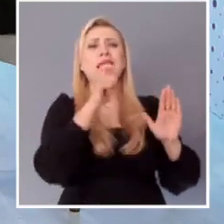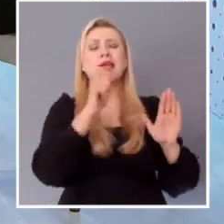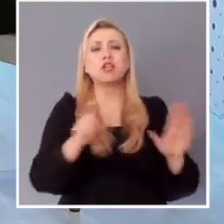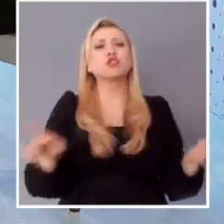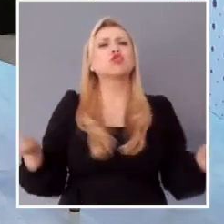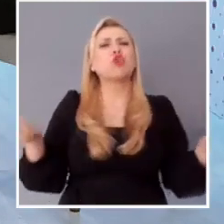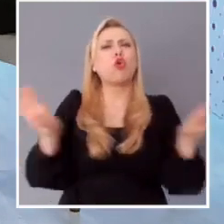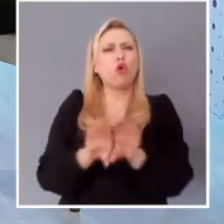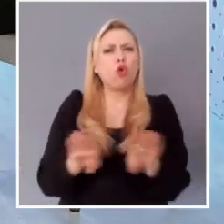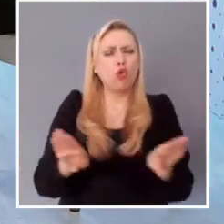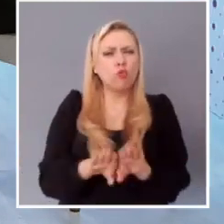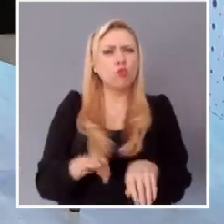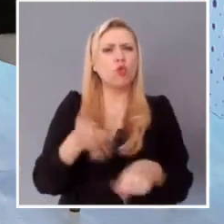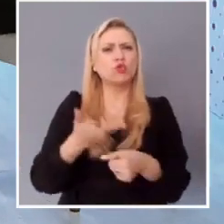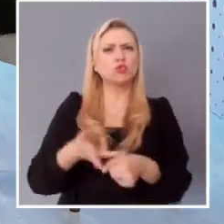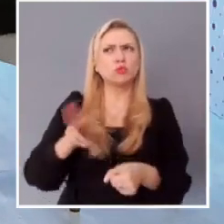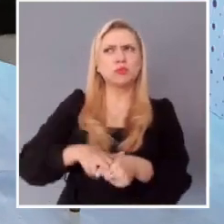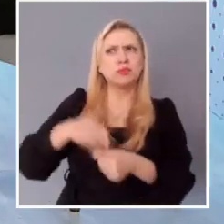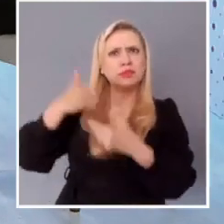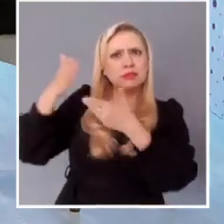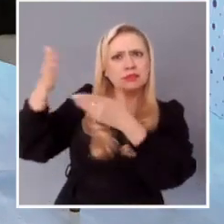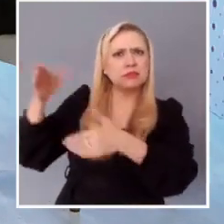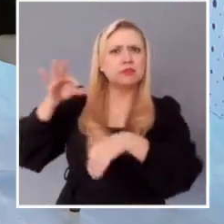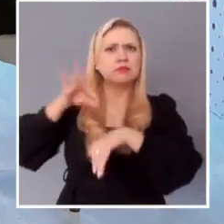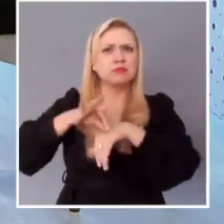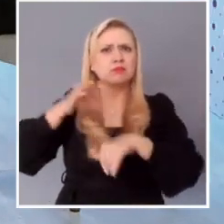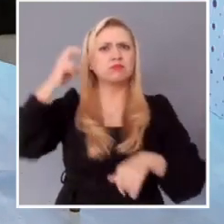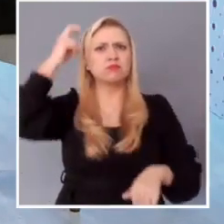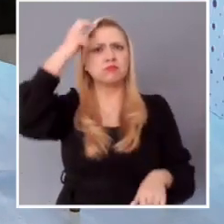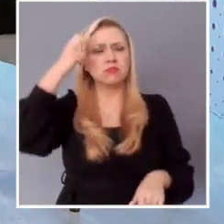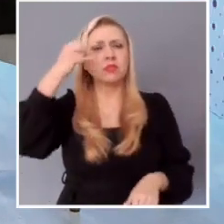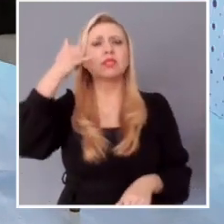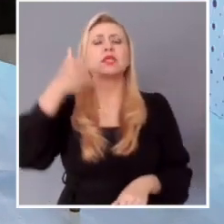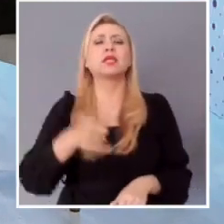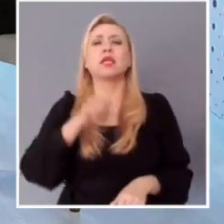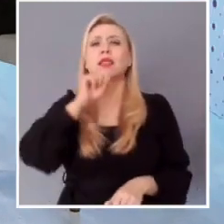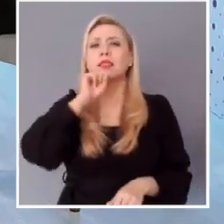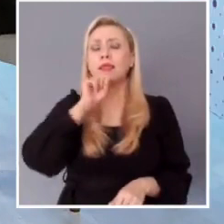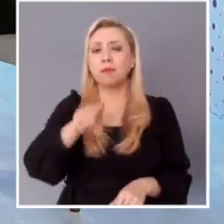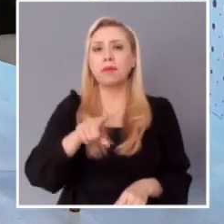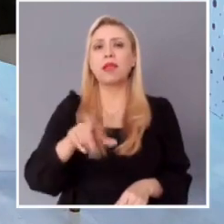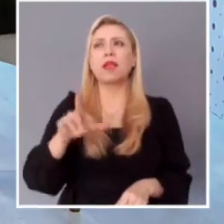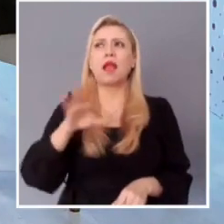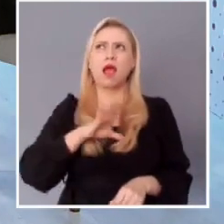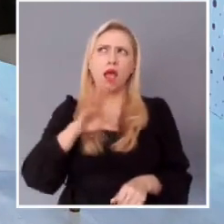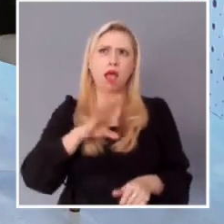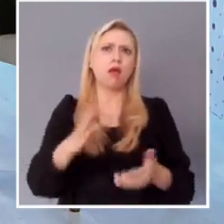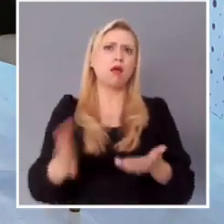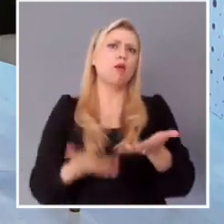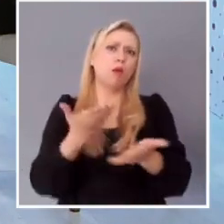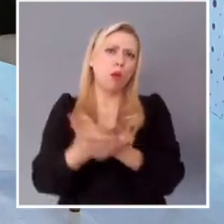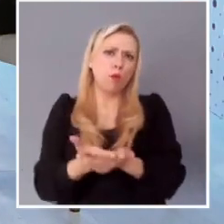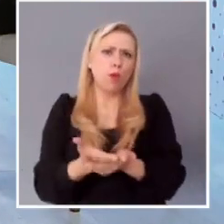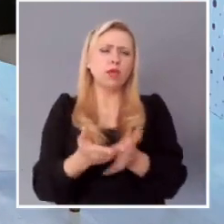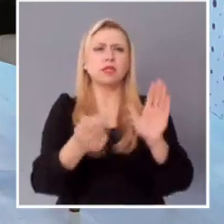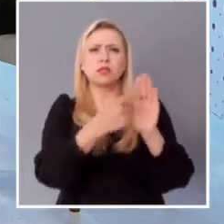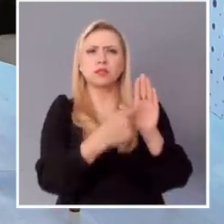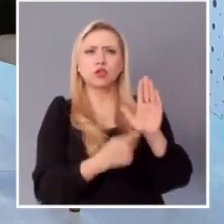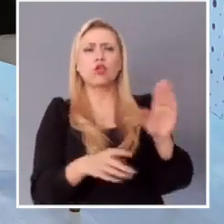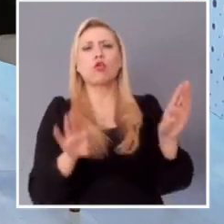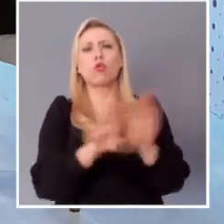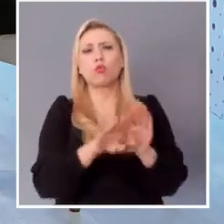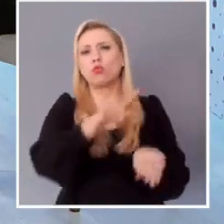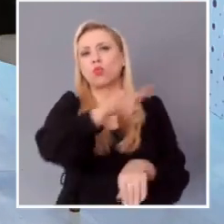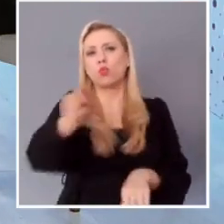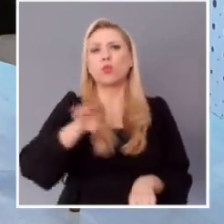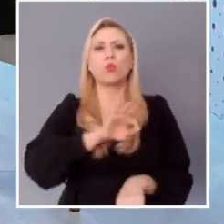cómo están los servicios el día de hoy en nuestro país y también propone estrategias para echar a andar estos procesos de